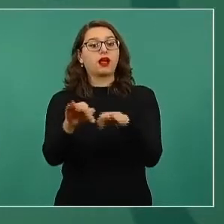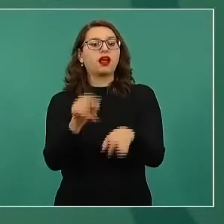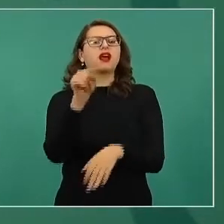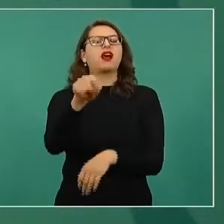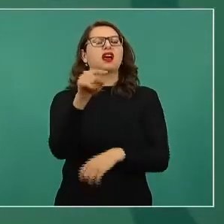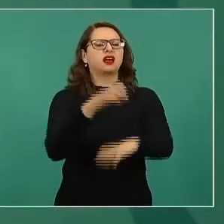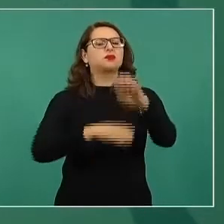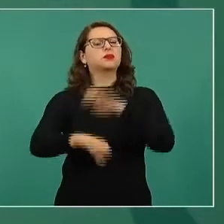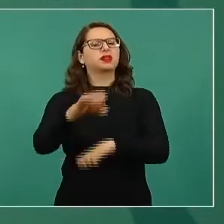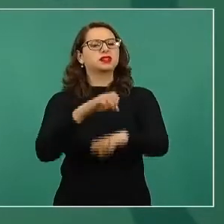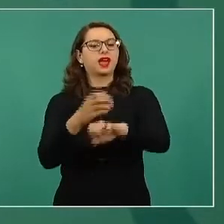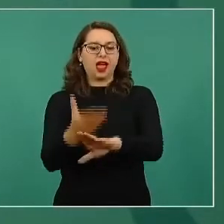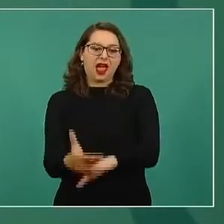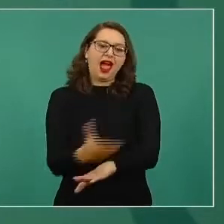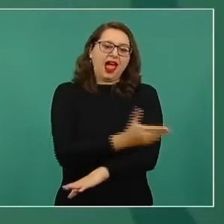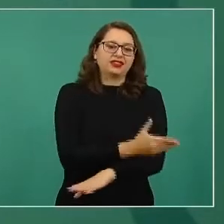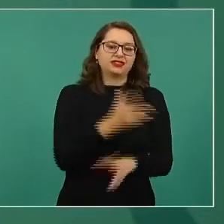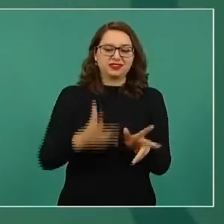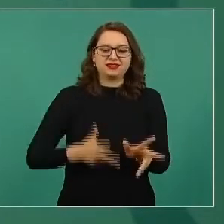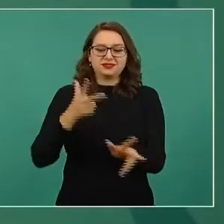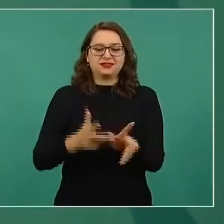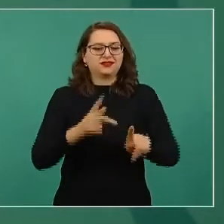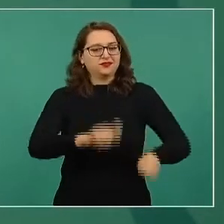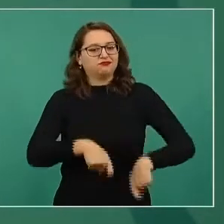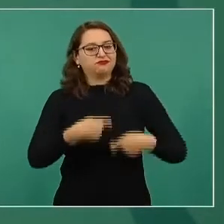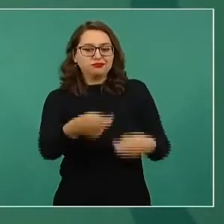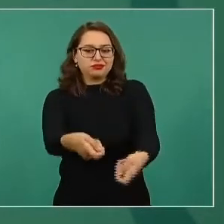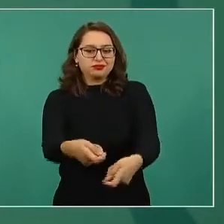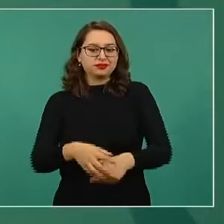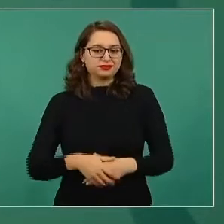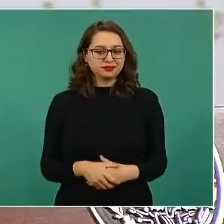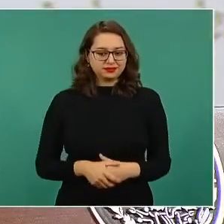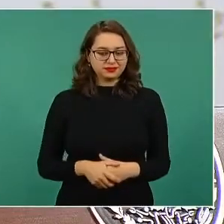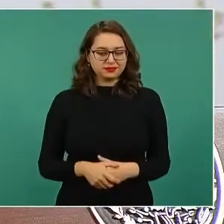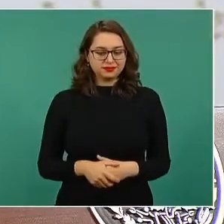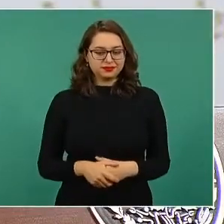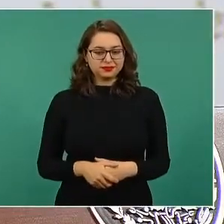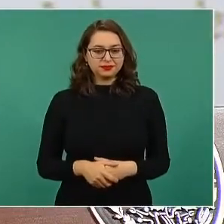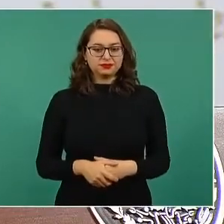se le entregaron los ferrocarriles nacionales.